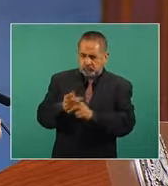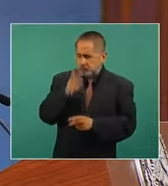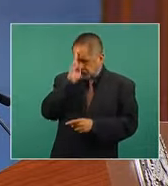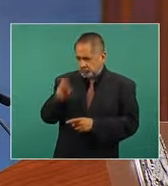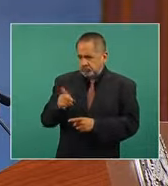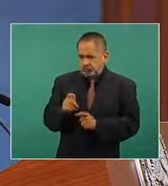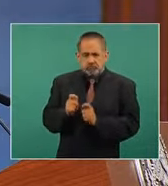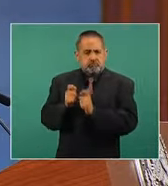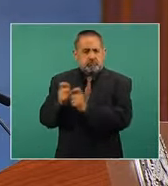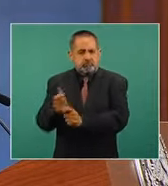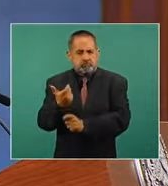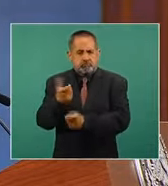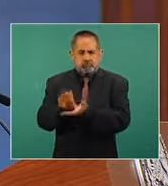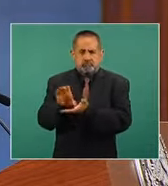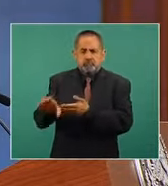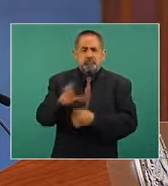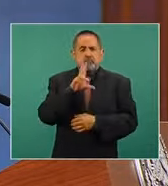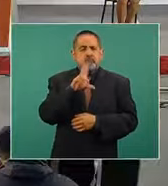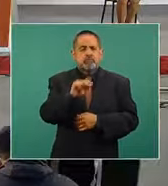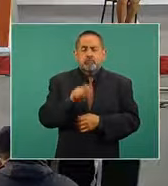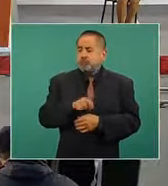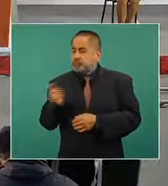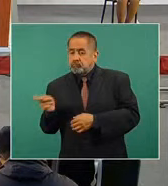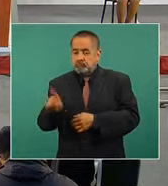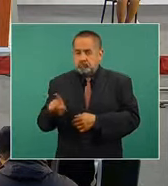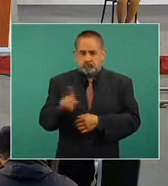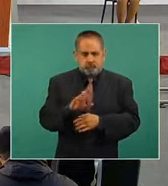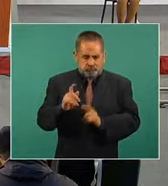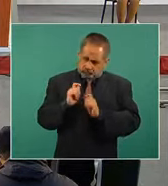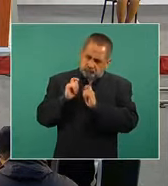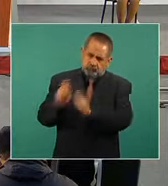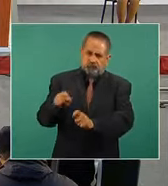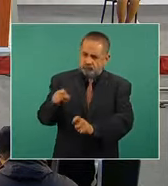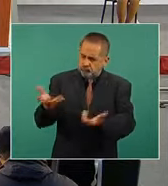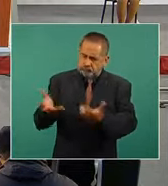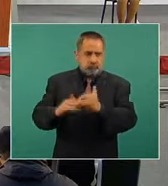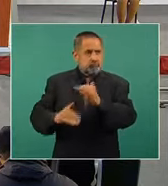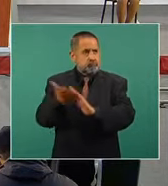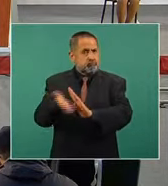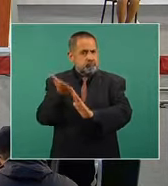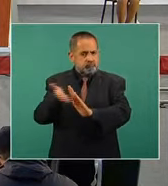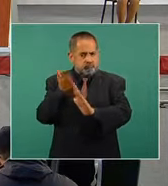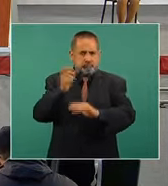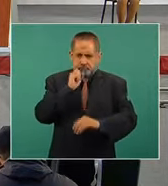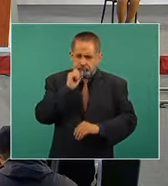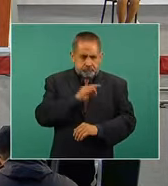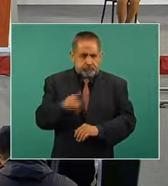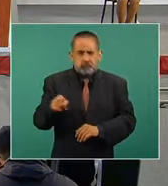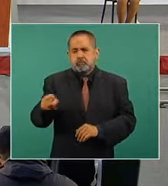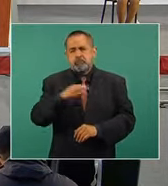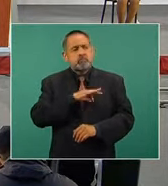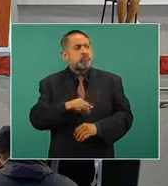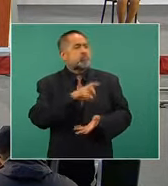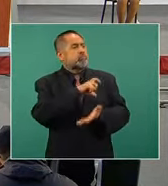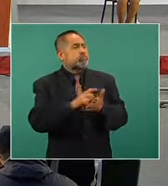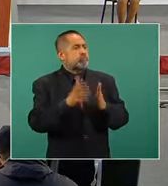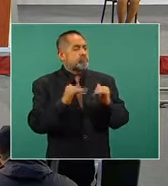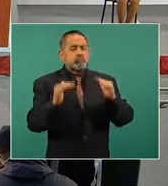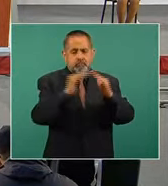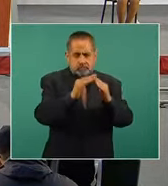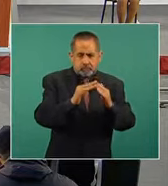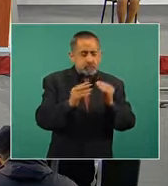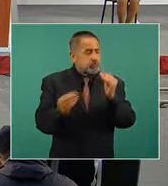sin intermediarios y con total libertad para que puedan construir su vivienda. Van a poder seguir, por supuesto, comprando vivienda nueva o